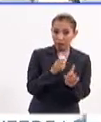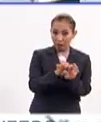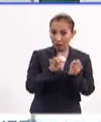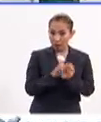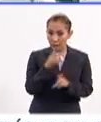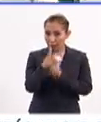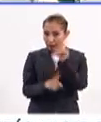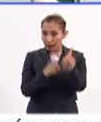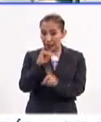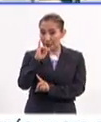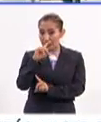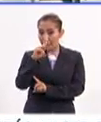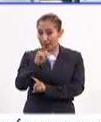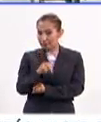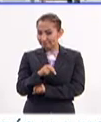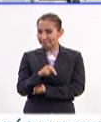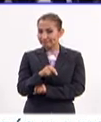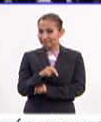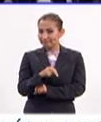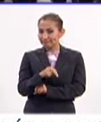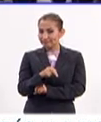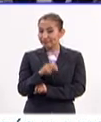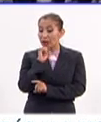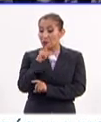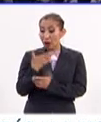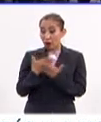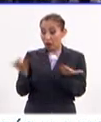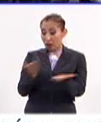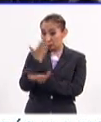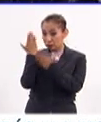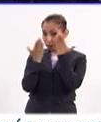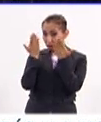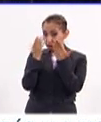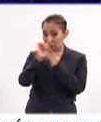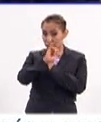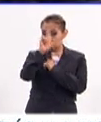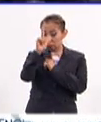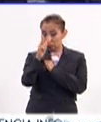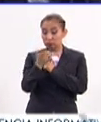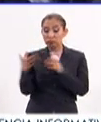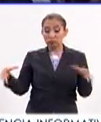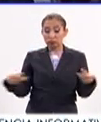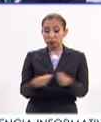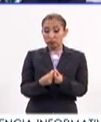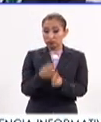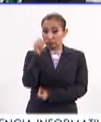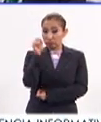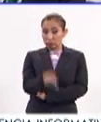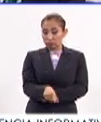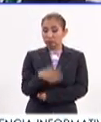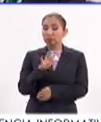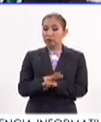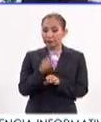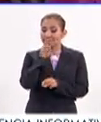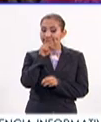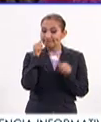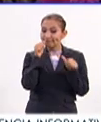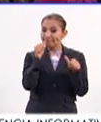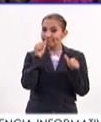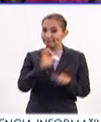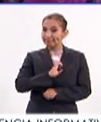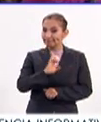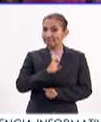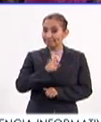equipos deportivos del Instituto Politécnico Nacional, donde la academia y la educación profesional son hoy en día una de las mayores preocupaciones